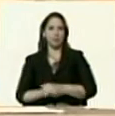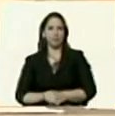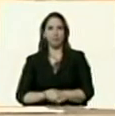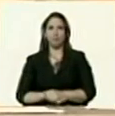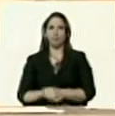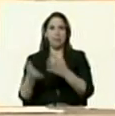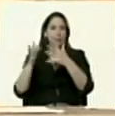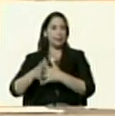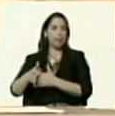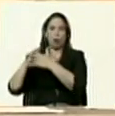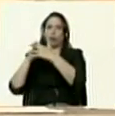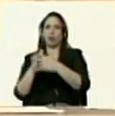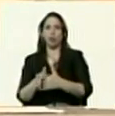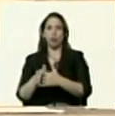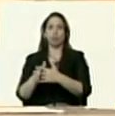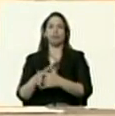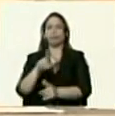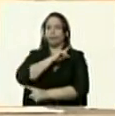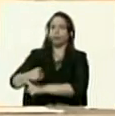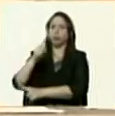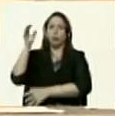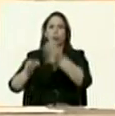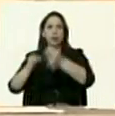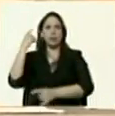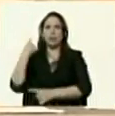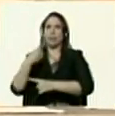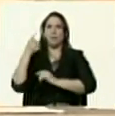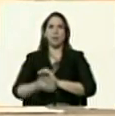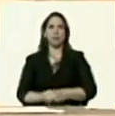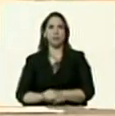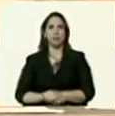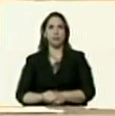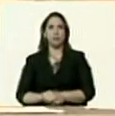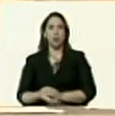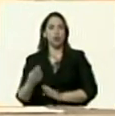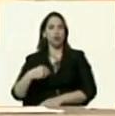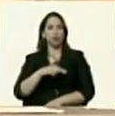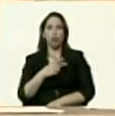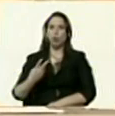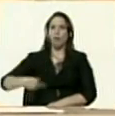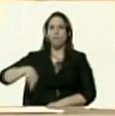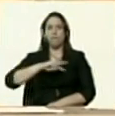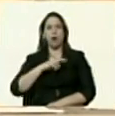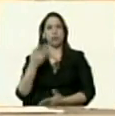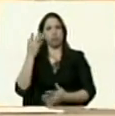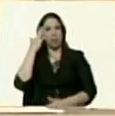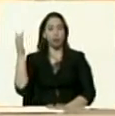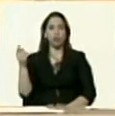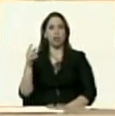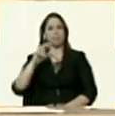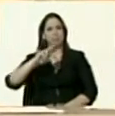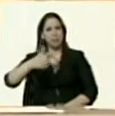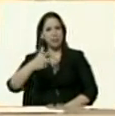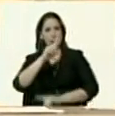Estados Unidos va a haber justicia en ese sentido. No nos hacemos falsas ilusiones. Y sobre la tercera